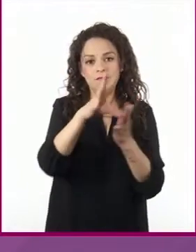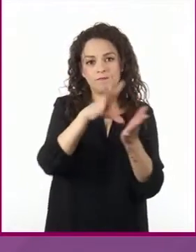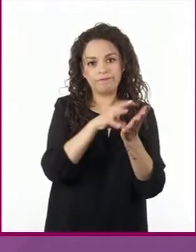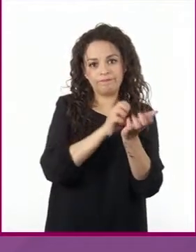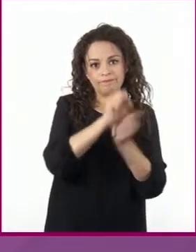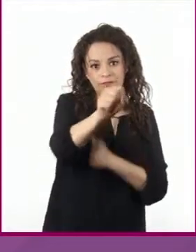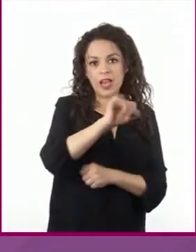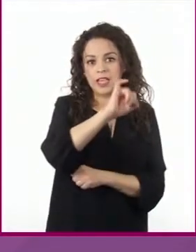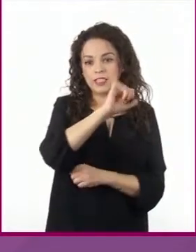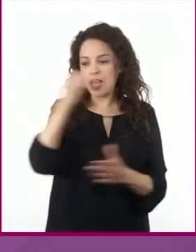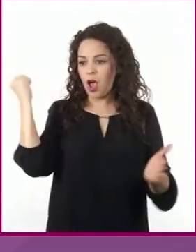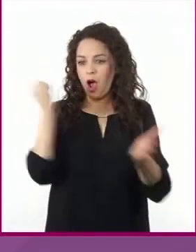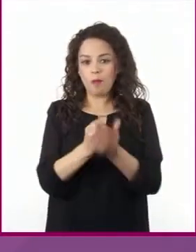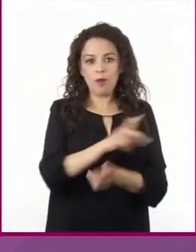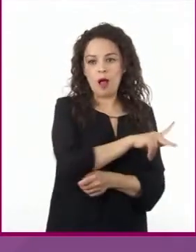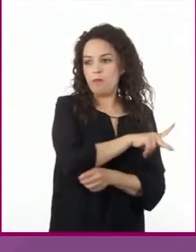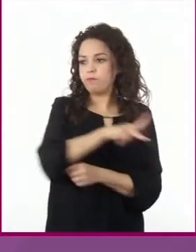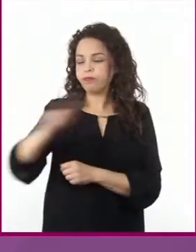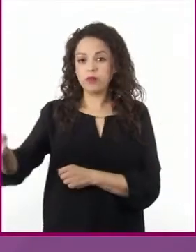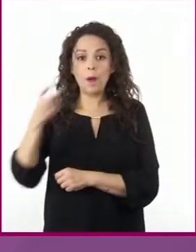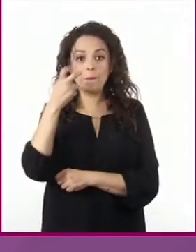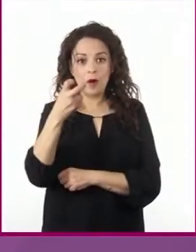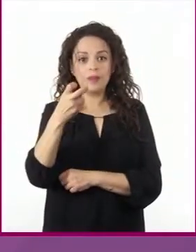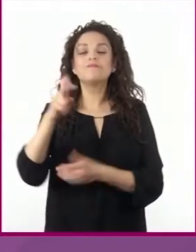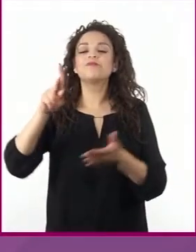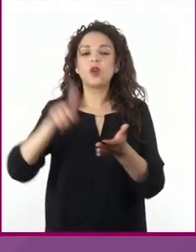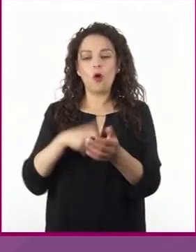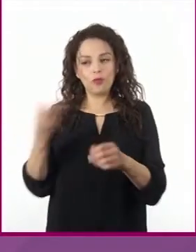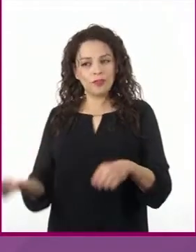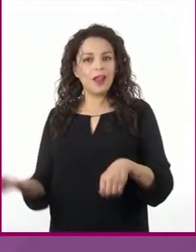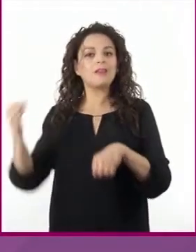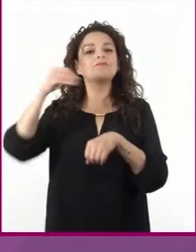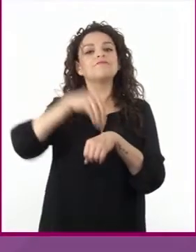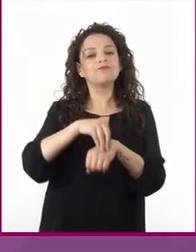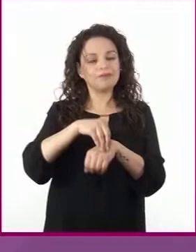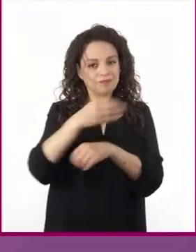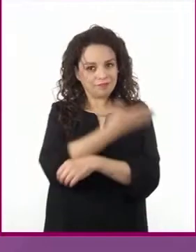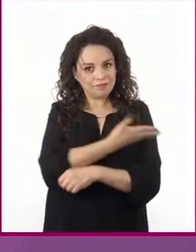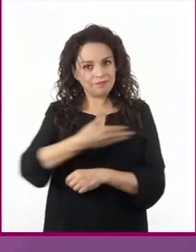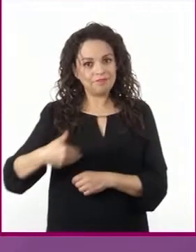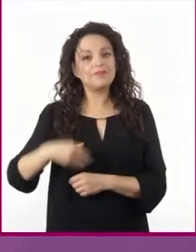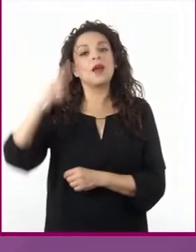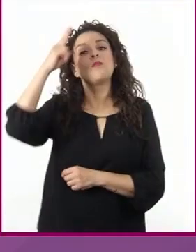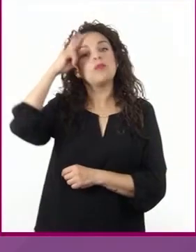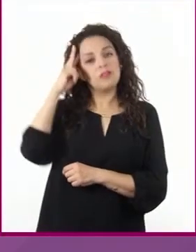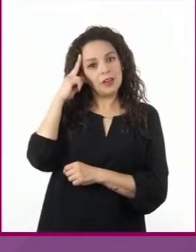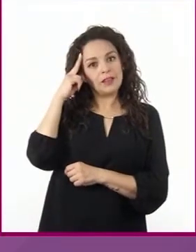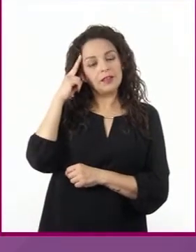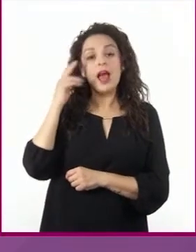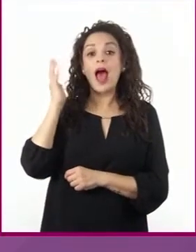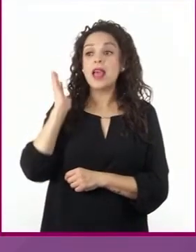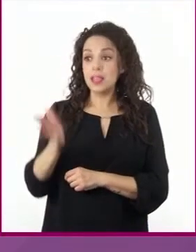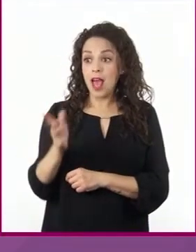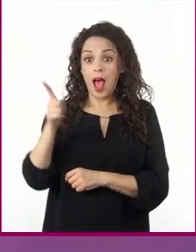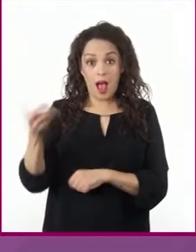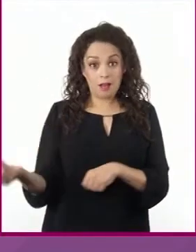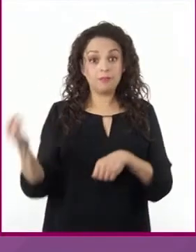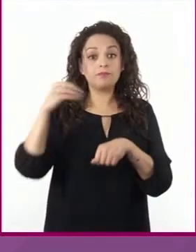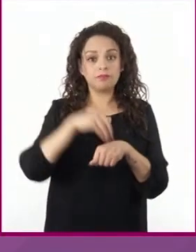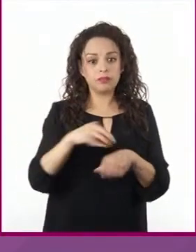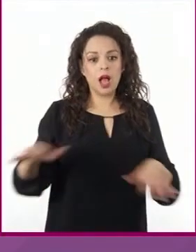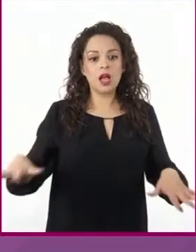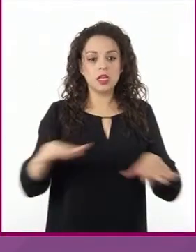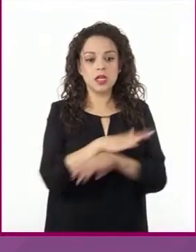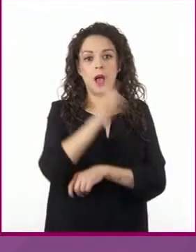fue aprobada y en consecuencia Díaz fue reelecto. Una vez reelecto, el presidente se encargó de modificar el